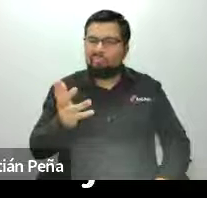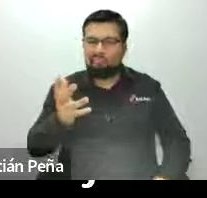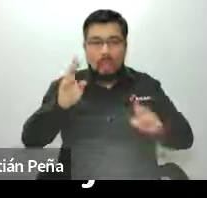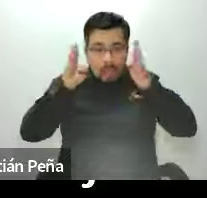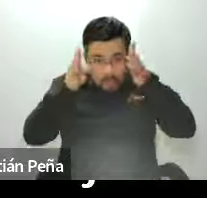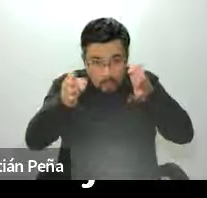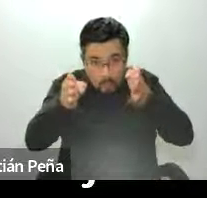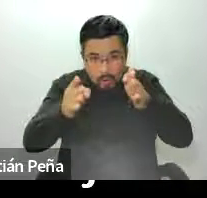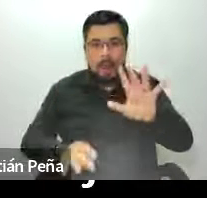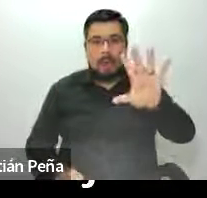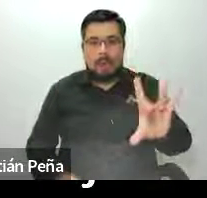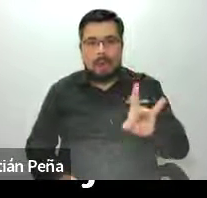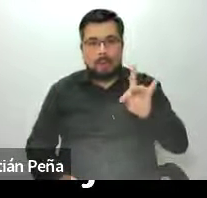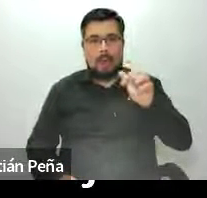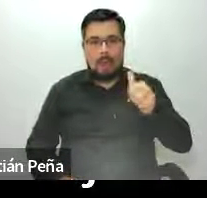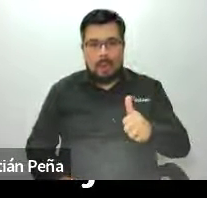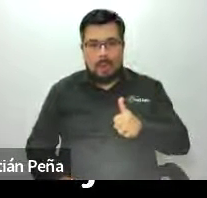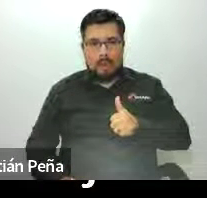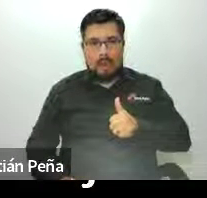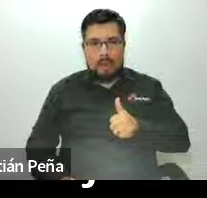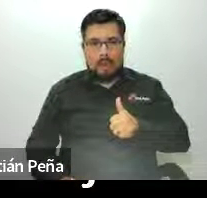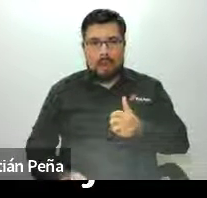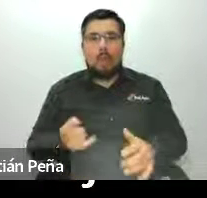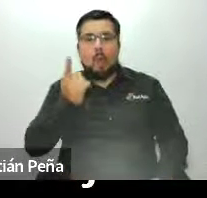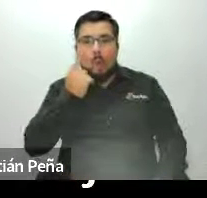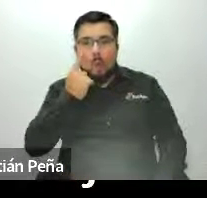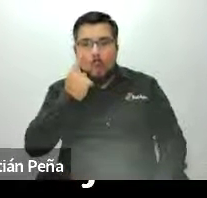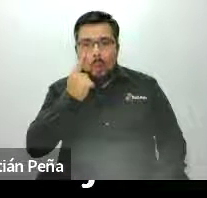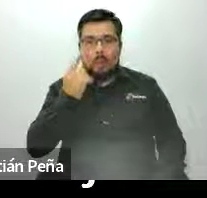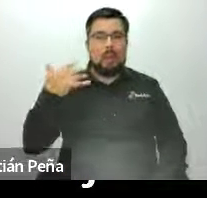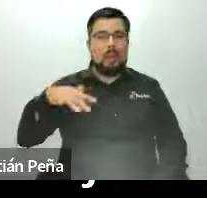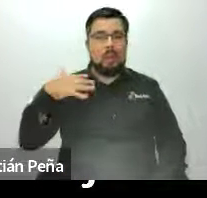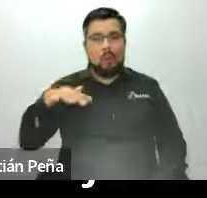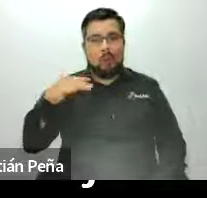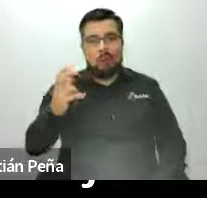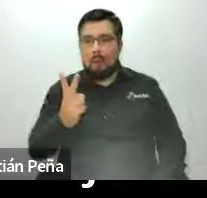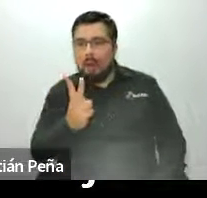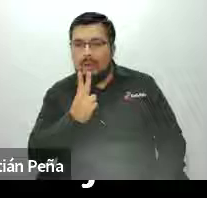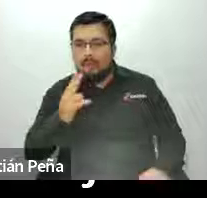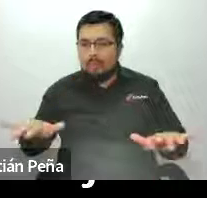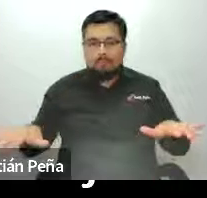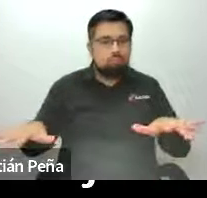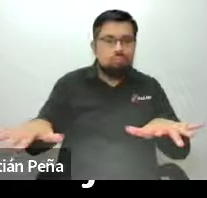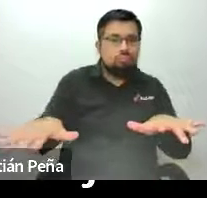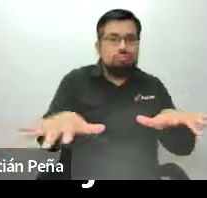relevantes para desenvolverse en la vida, tomar decisiones. Queremos estudiantes